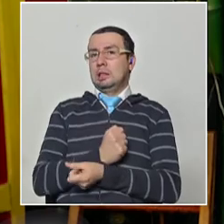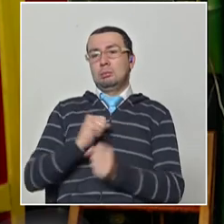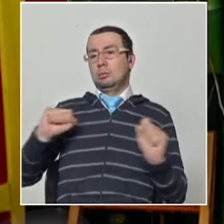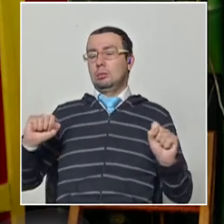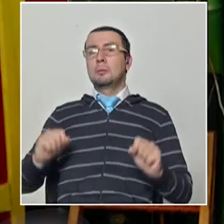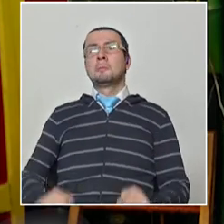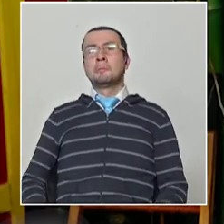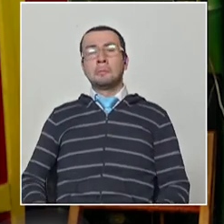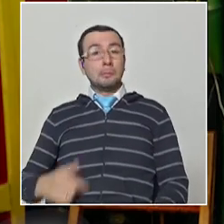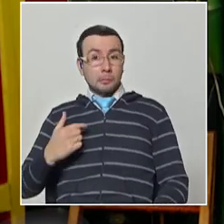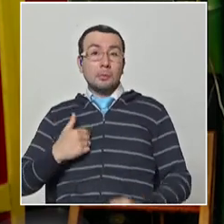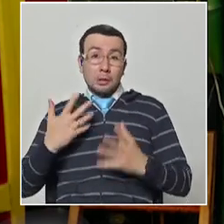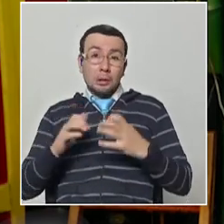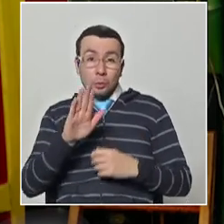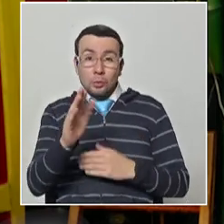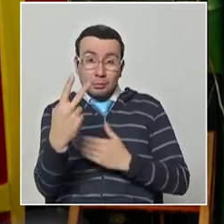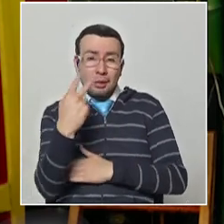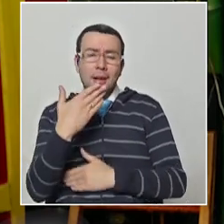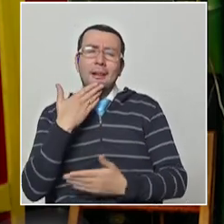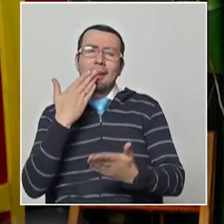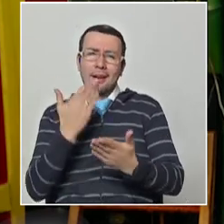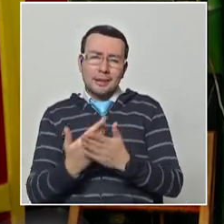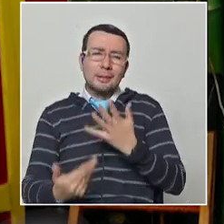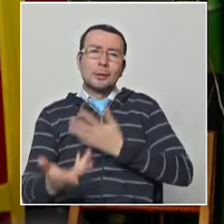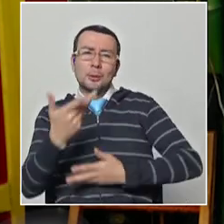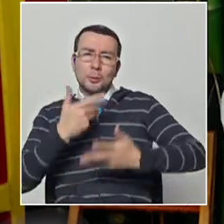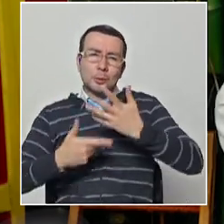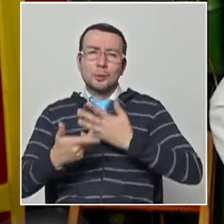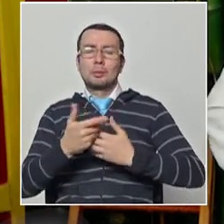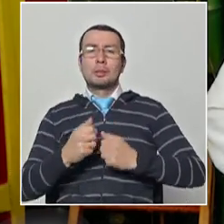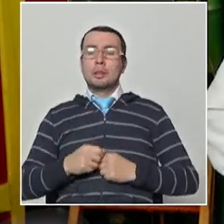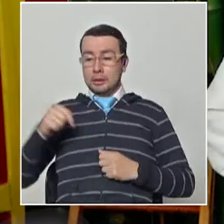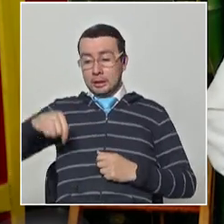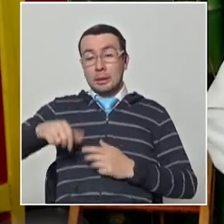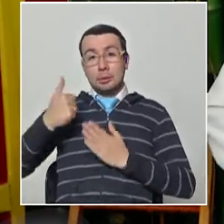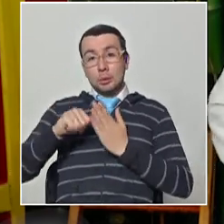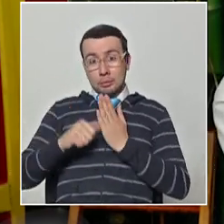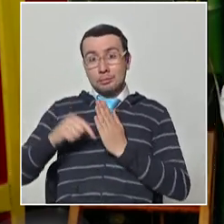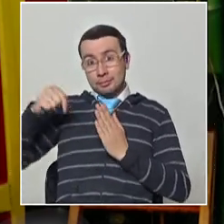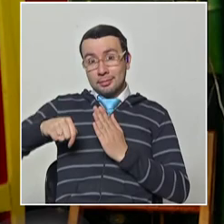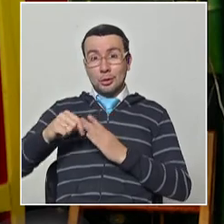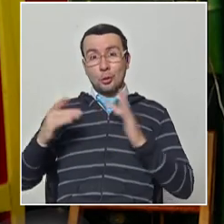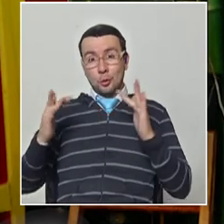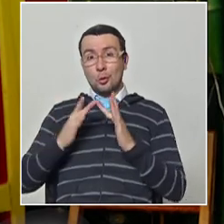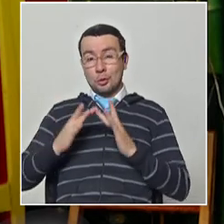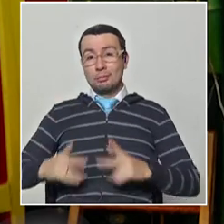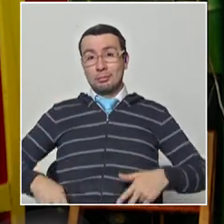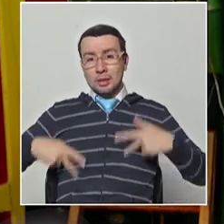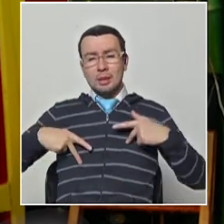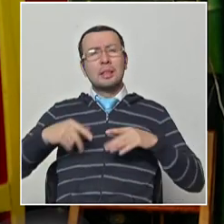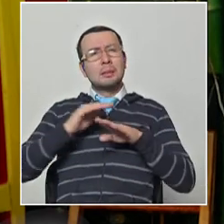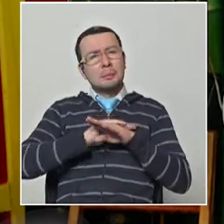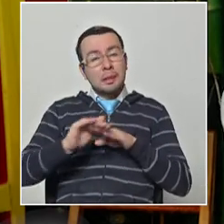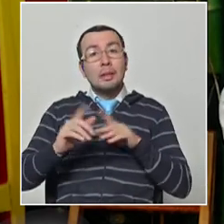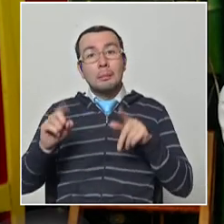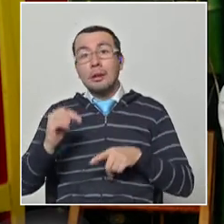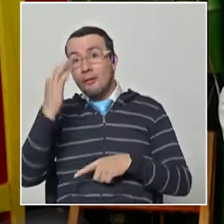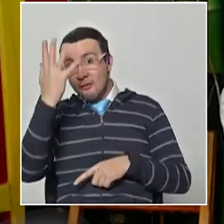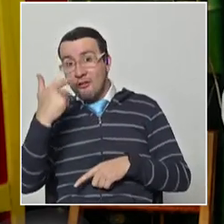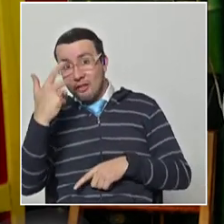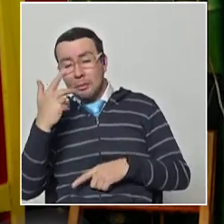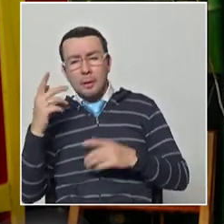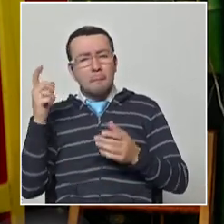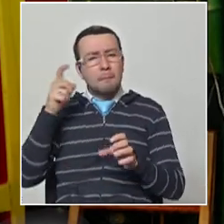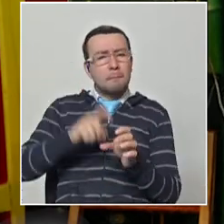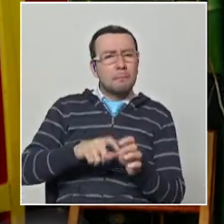quiero agradecerles a todos ustedes por compartir con nosotros un programa más de conexión vital y vital oa que nos sigan también en facebook buscando